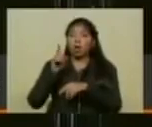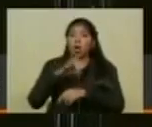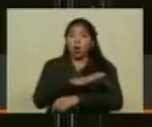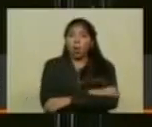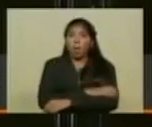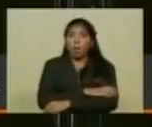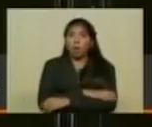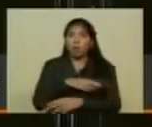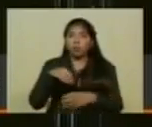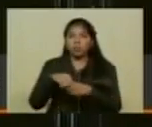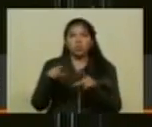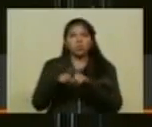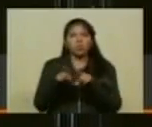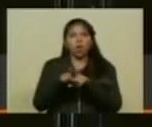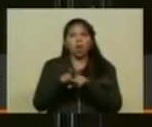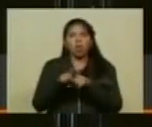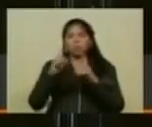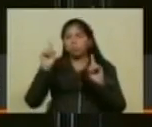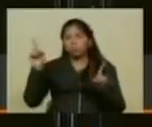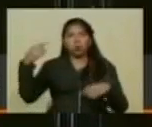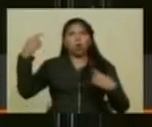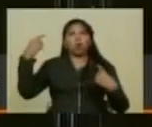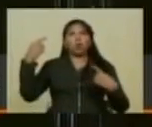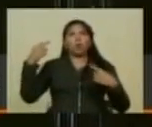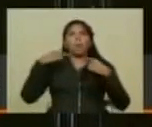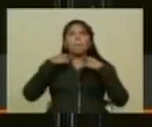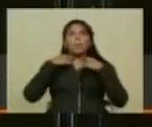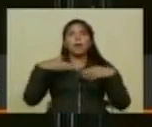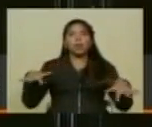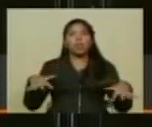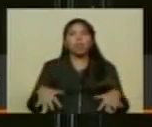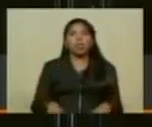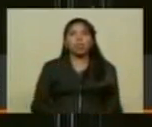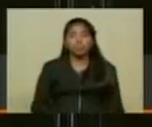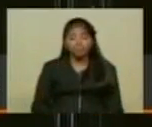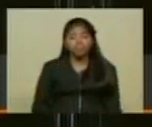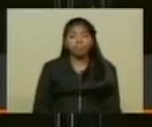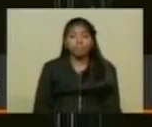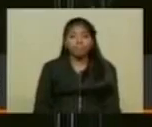limbo. Así lo calificamos en su momento, un limbo.